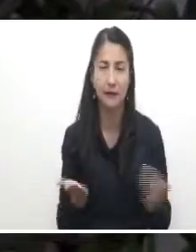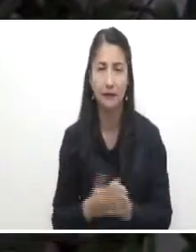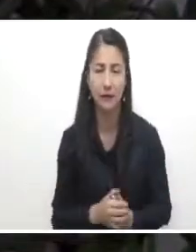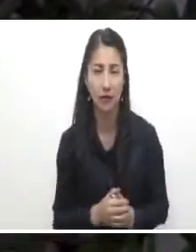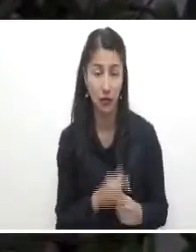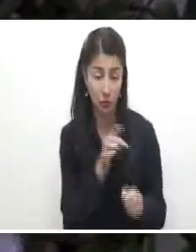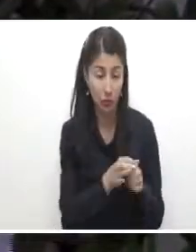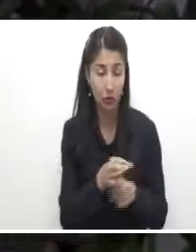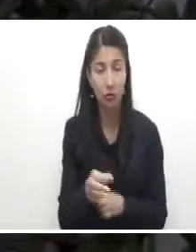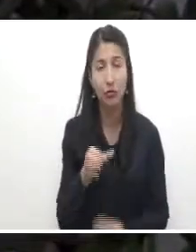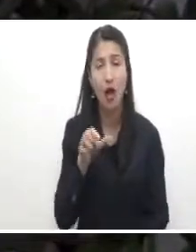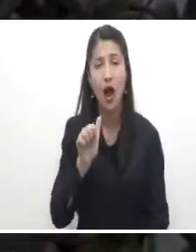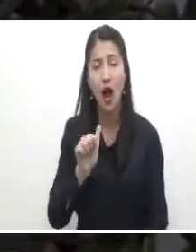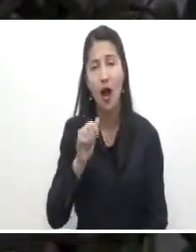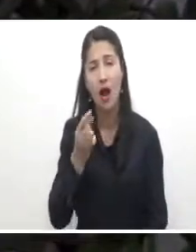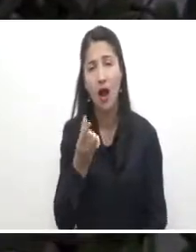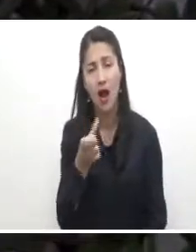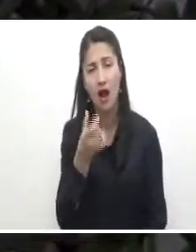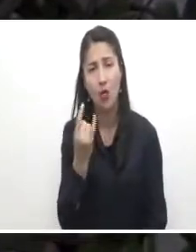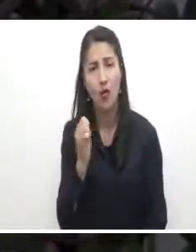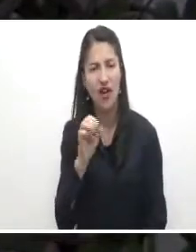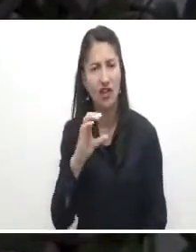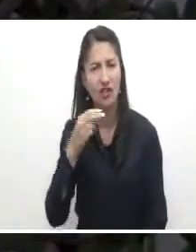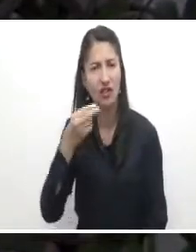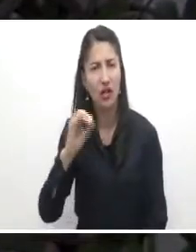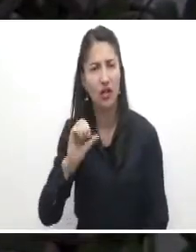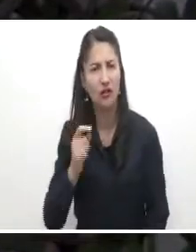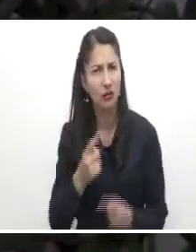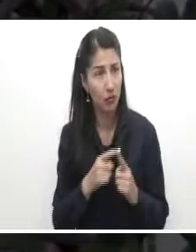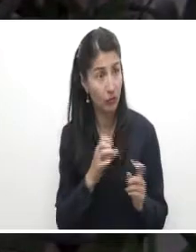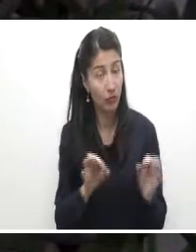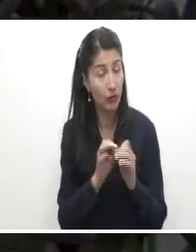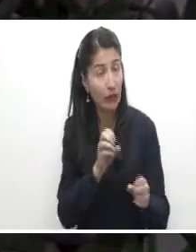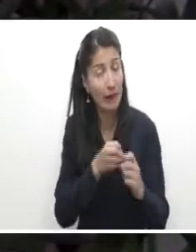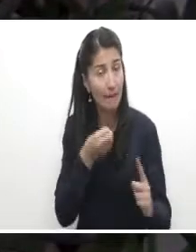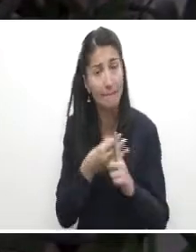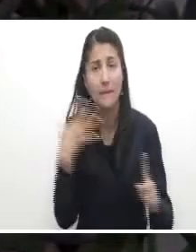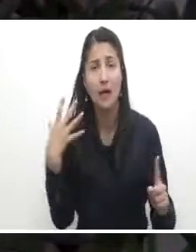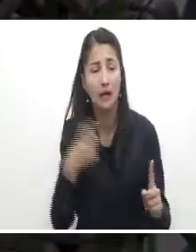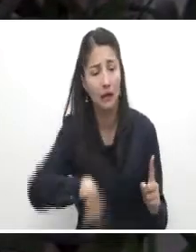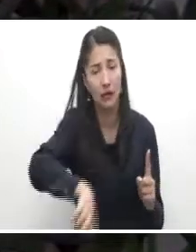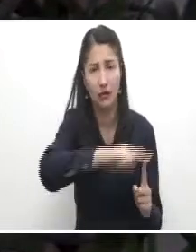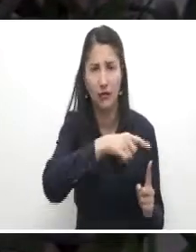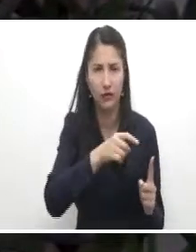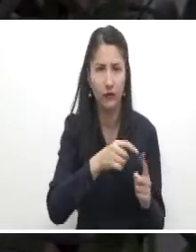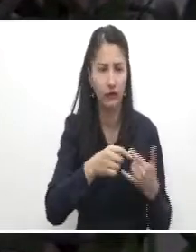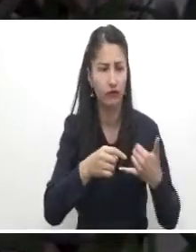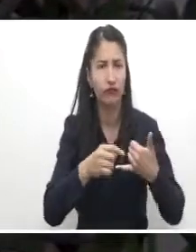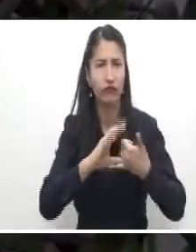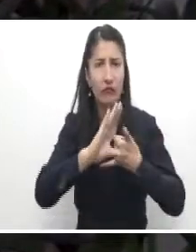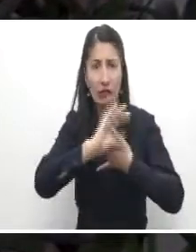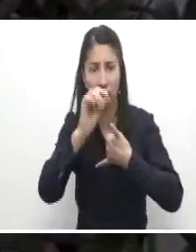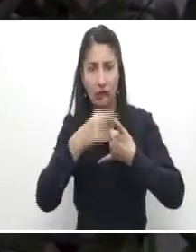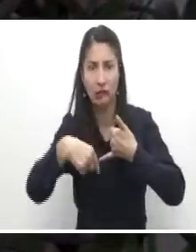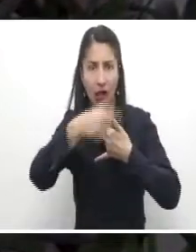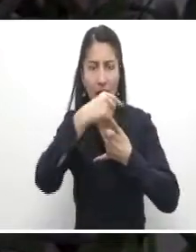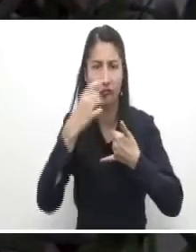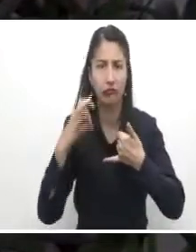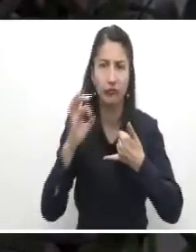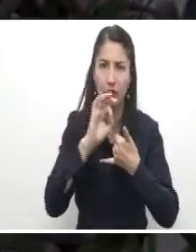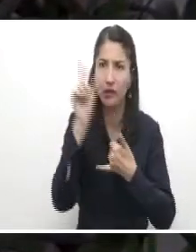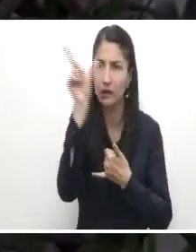el municipio de aguachica sino una obra que tiene un impacto regional en el sur y centro de césar